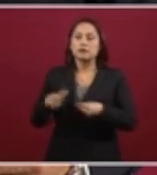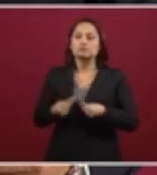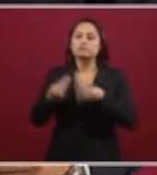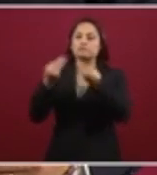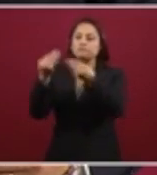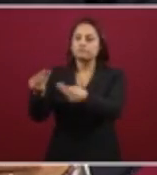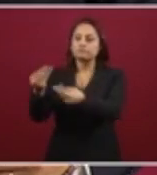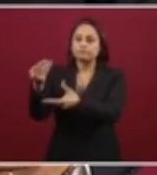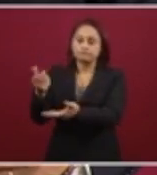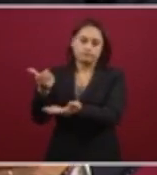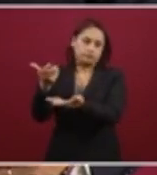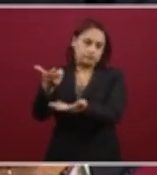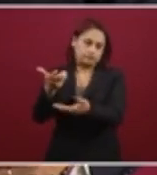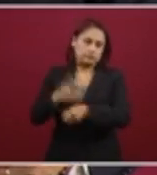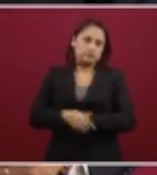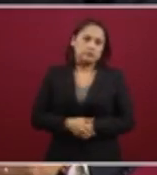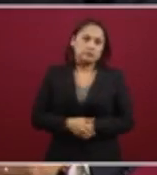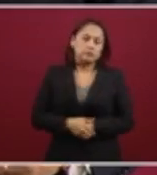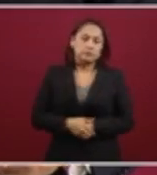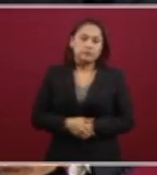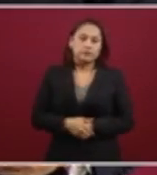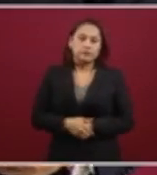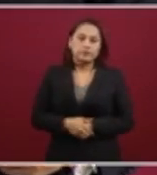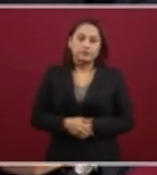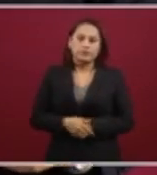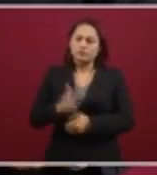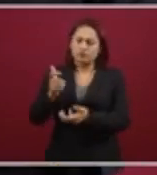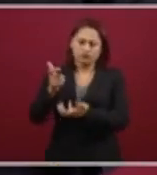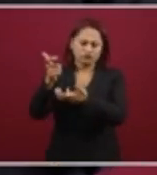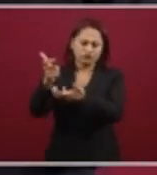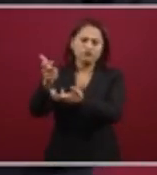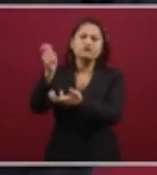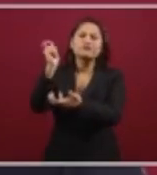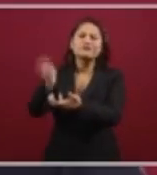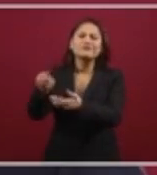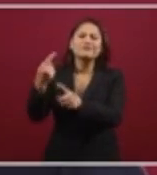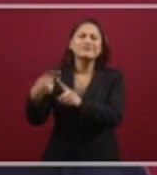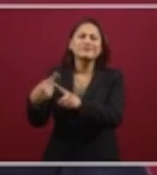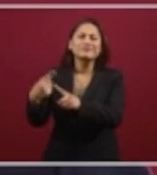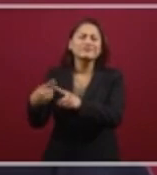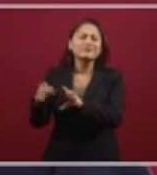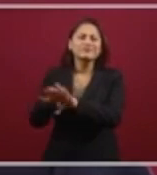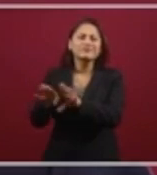por lo que se obtuvo de la subasta